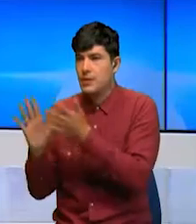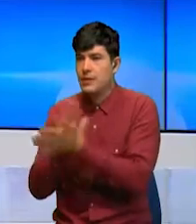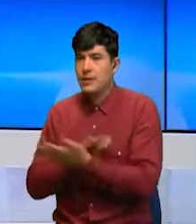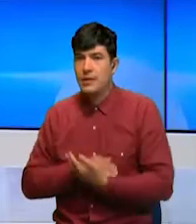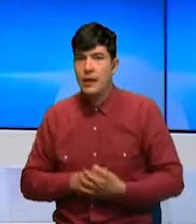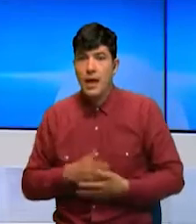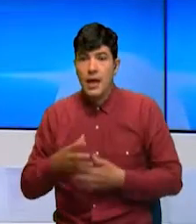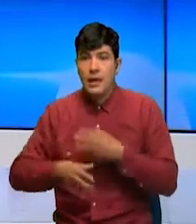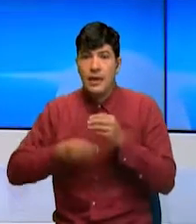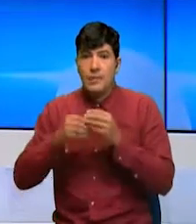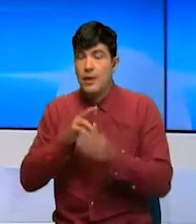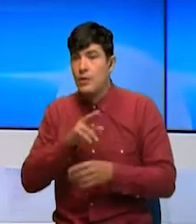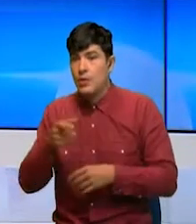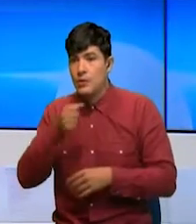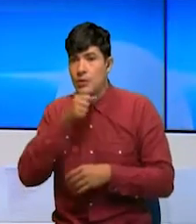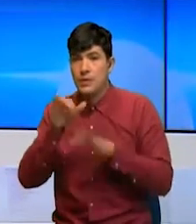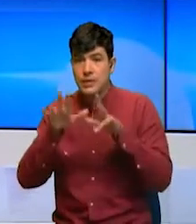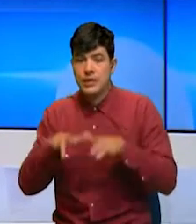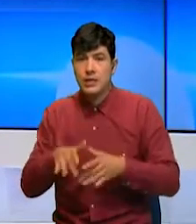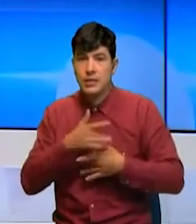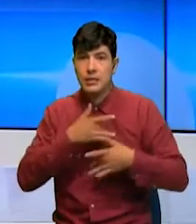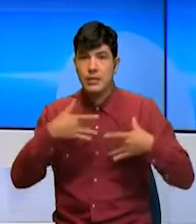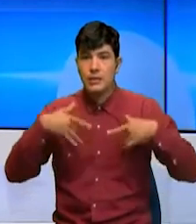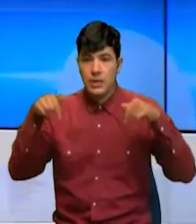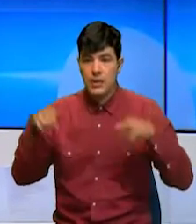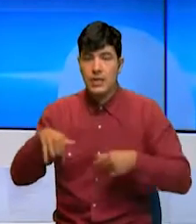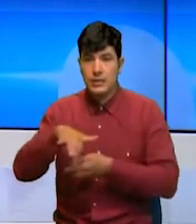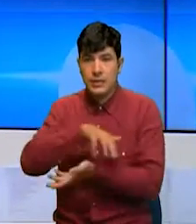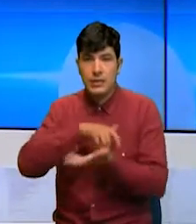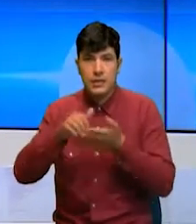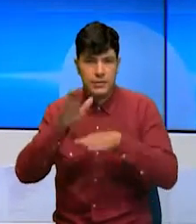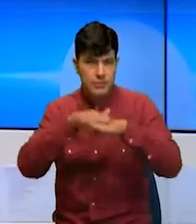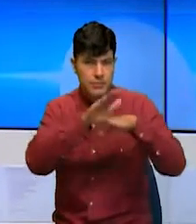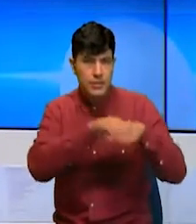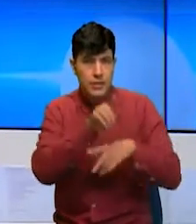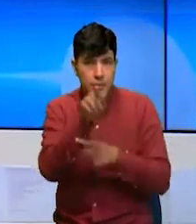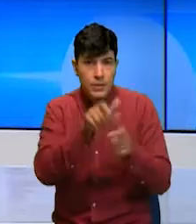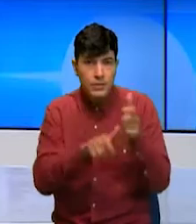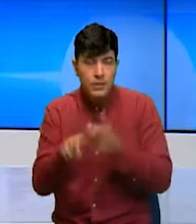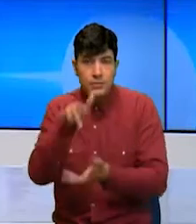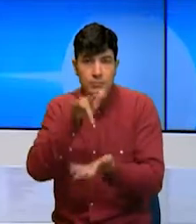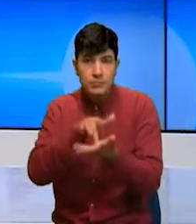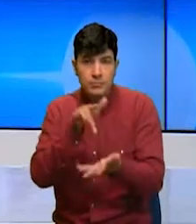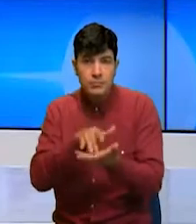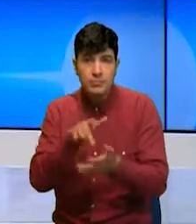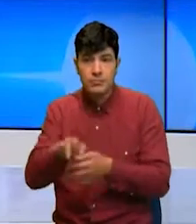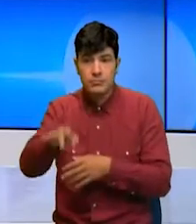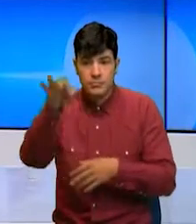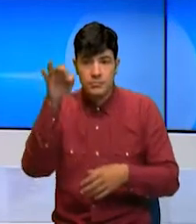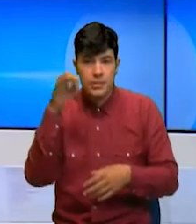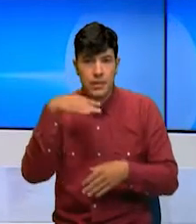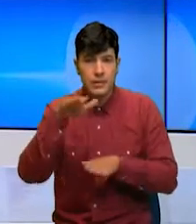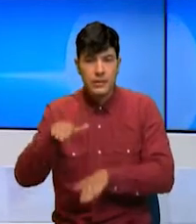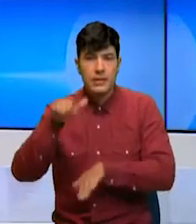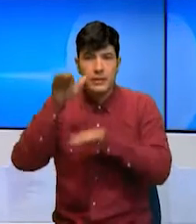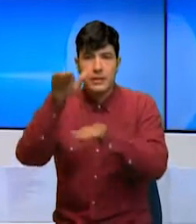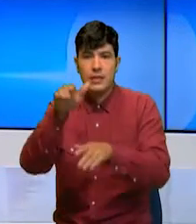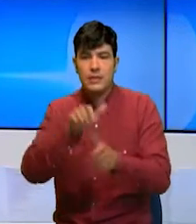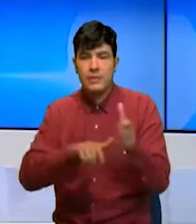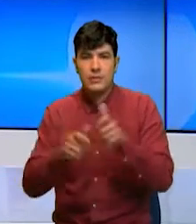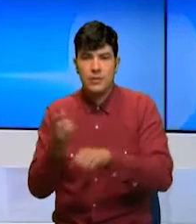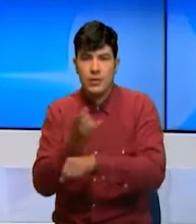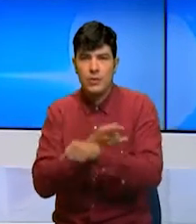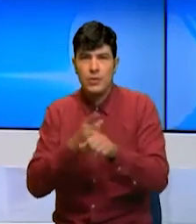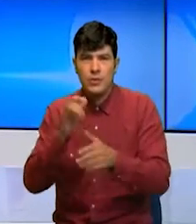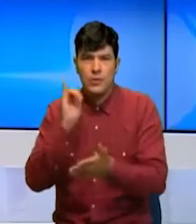en otras noticias la secretaría de salud de santander convoca a los interesados en participar en la elección del representante de los usuarios ante la junta